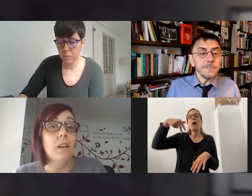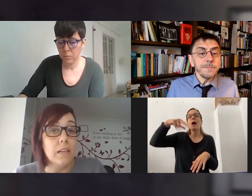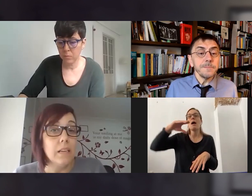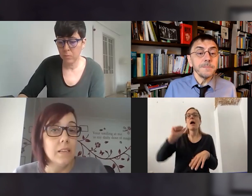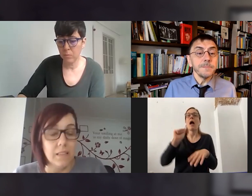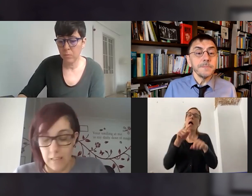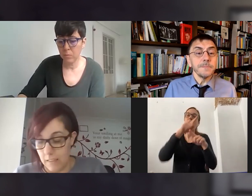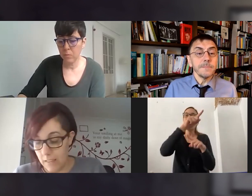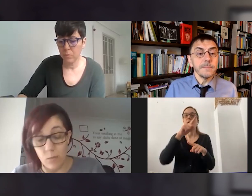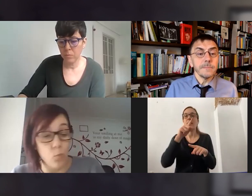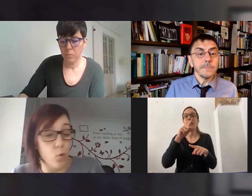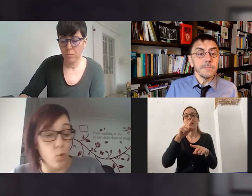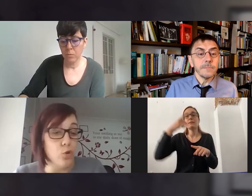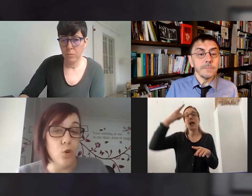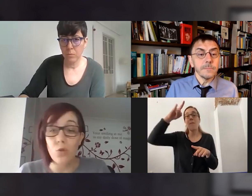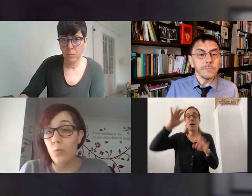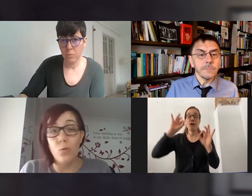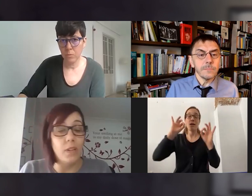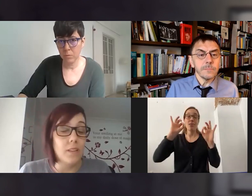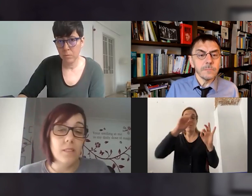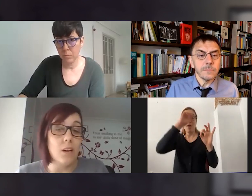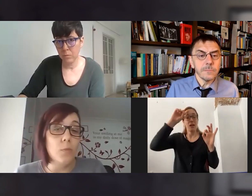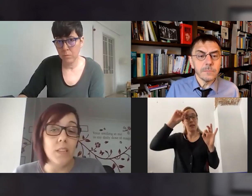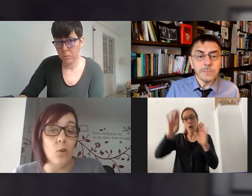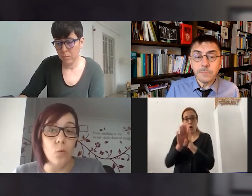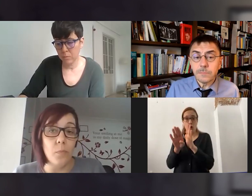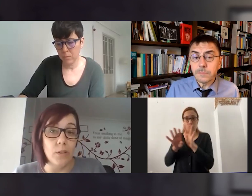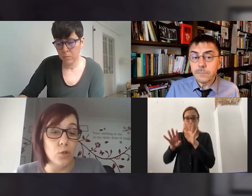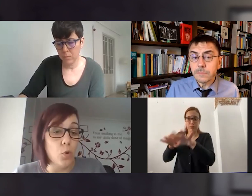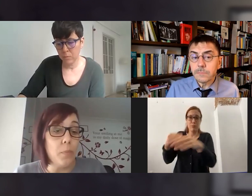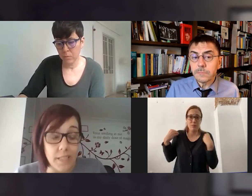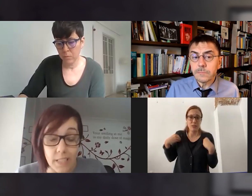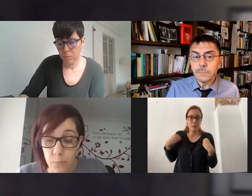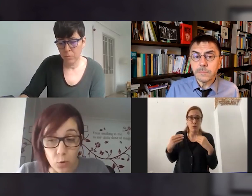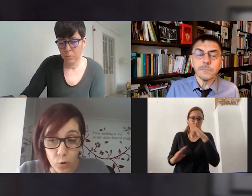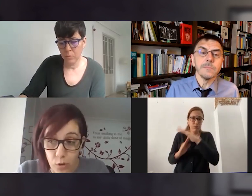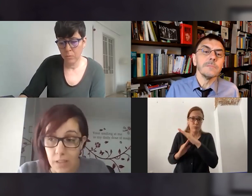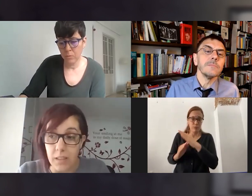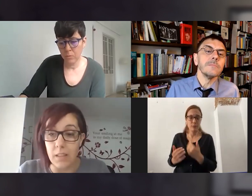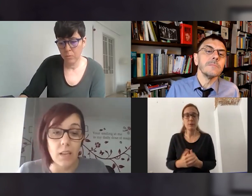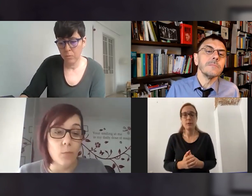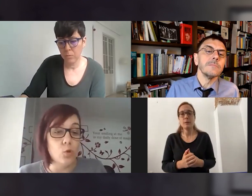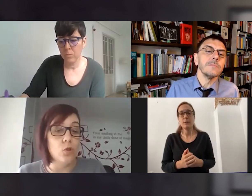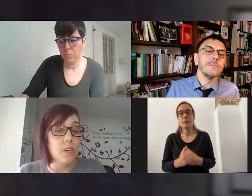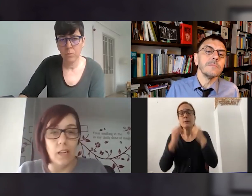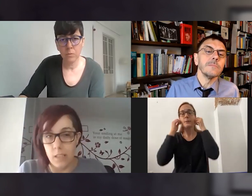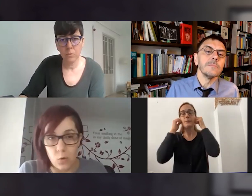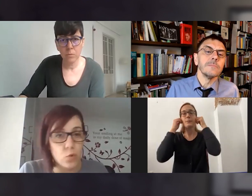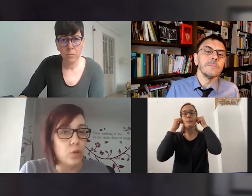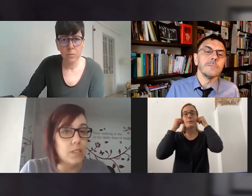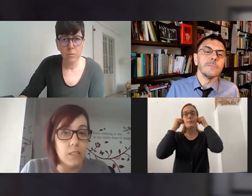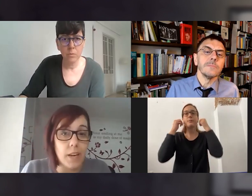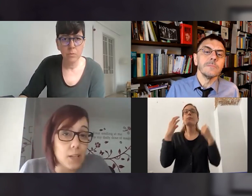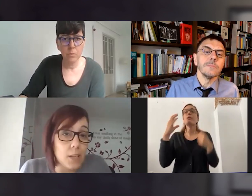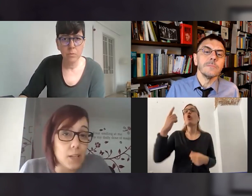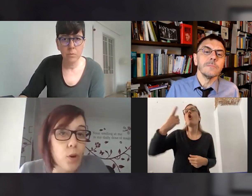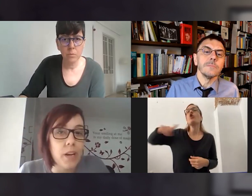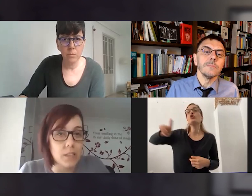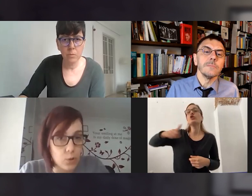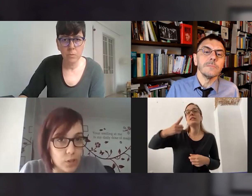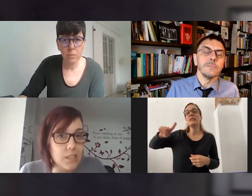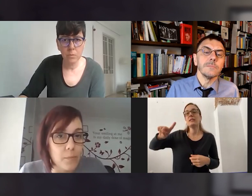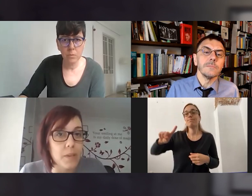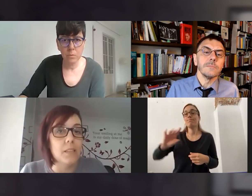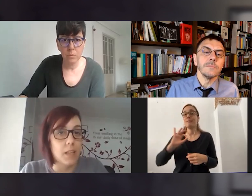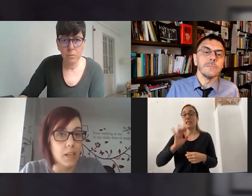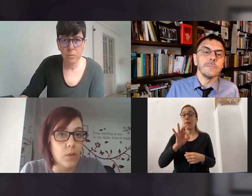Conchi. Bueno, yo, como ya han comentado los compañeros y compañeras, pero creo que incidiría mucho en que las discusiones internas son buenas,